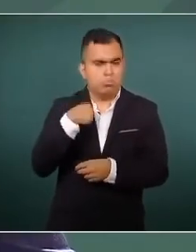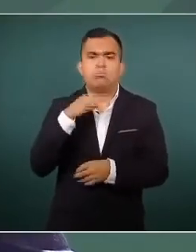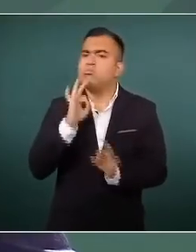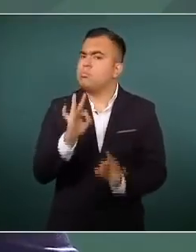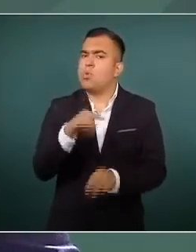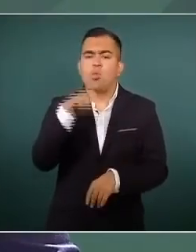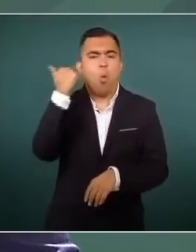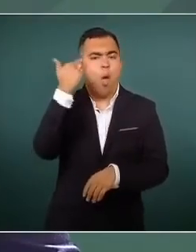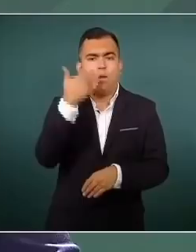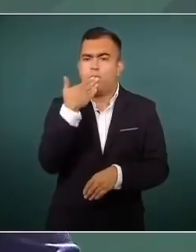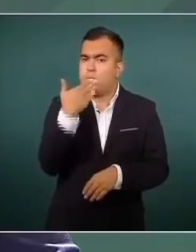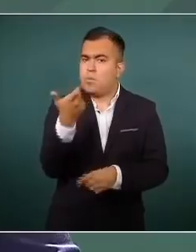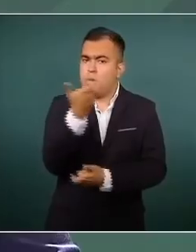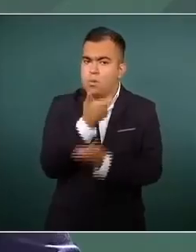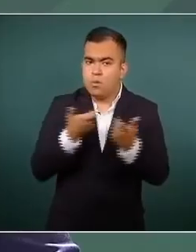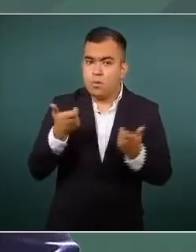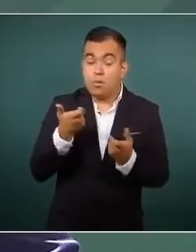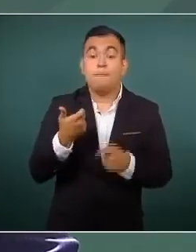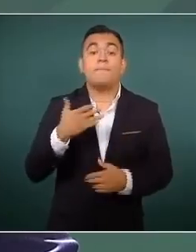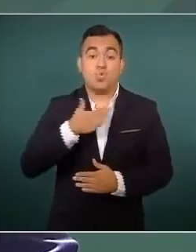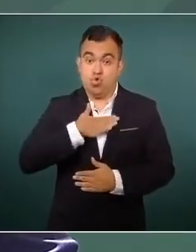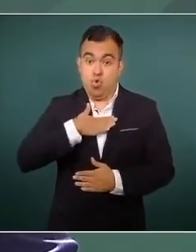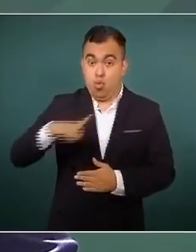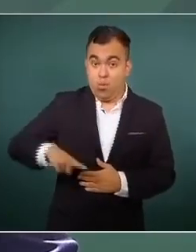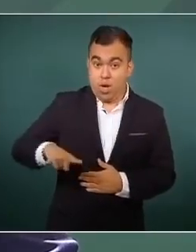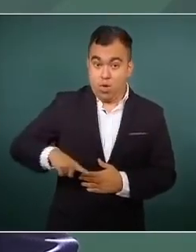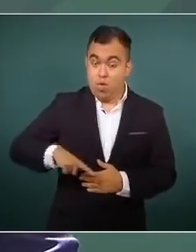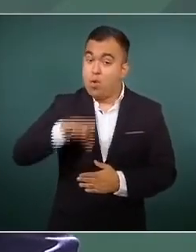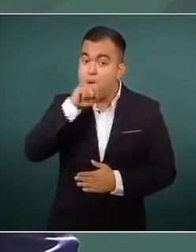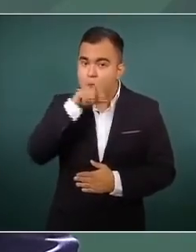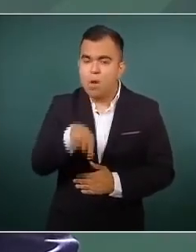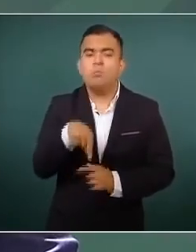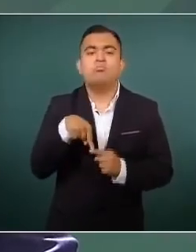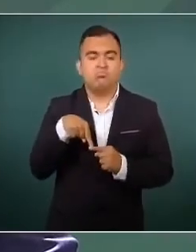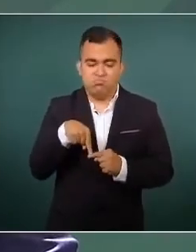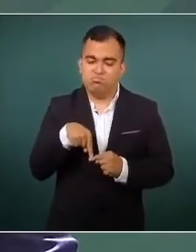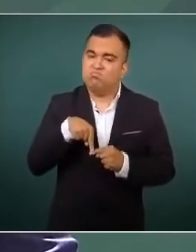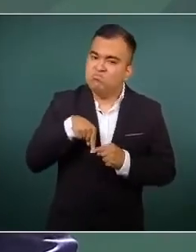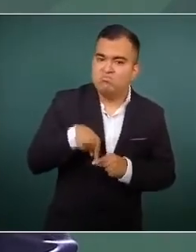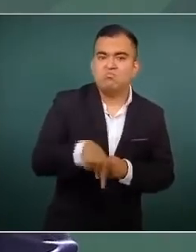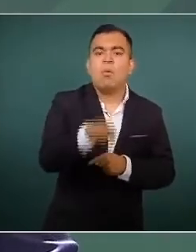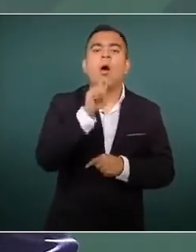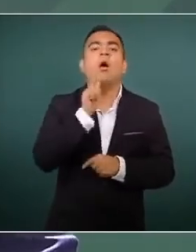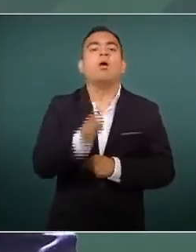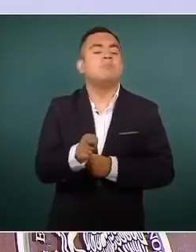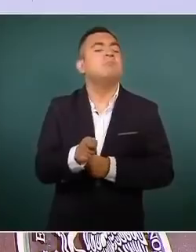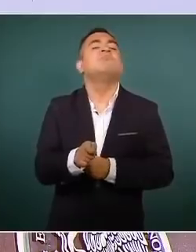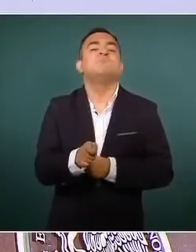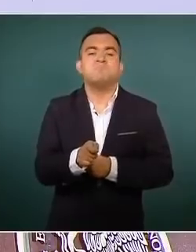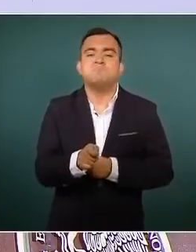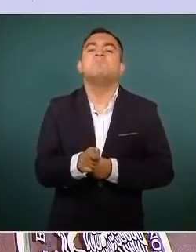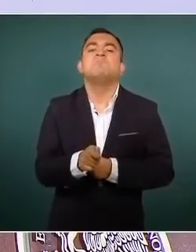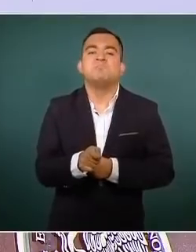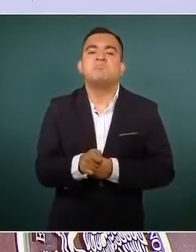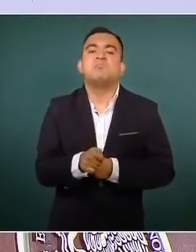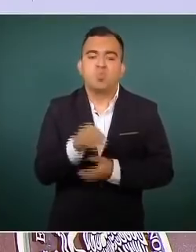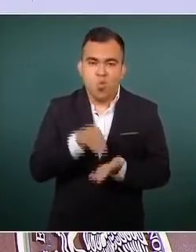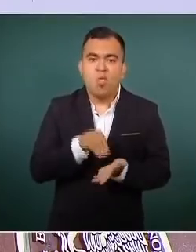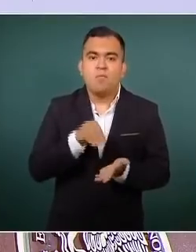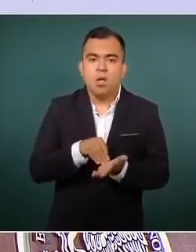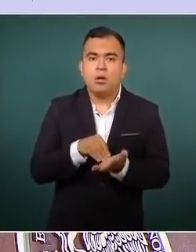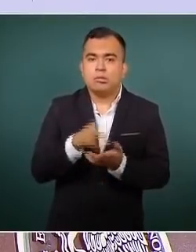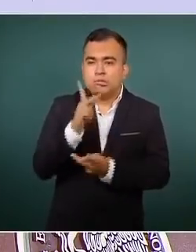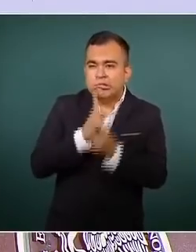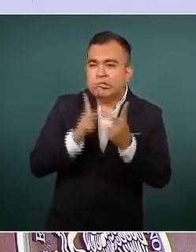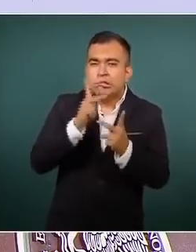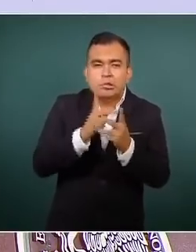que nunca habían tenido. Como gobernador del estado, hemos tomado este camino que nos pone todavía con un nivel de endeudamiento per cápita,